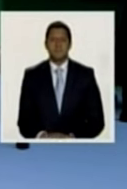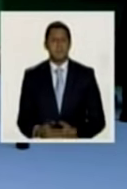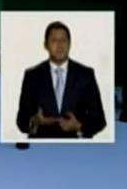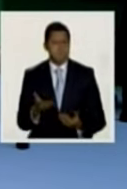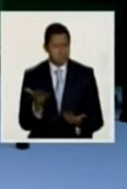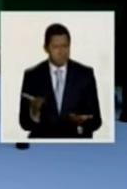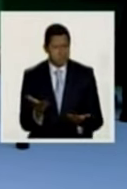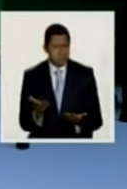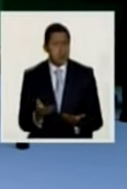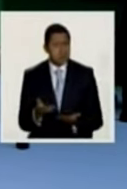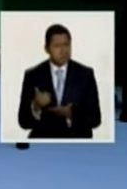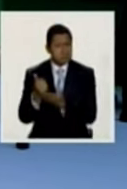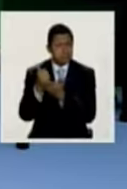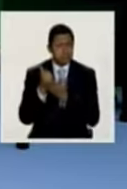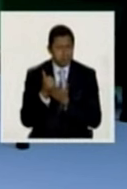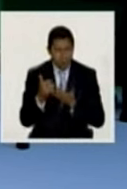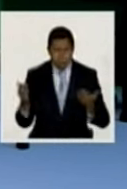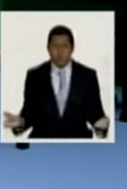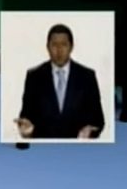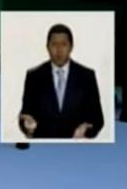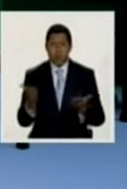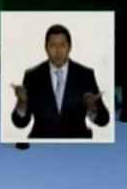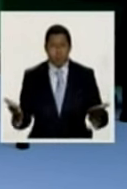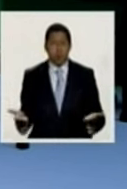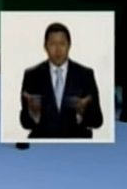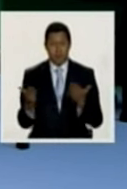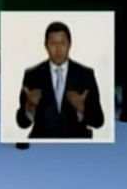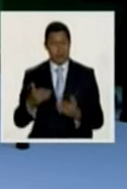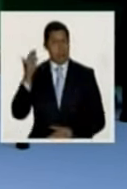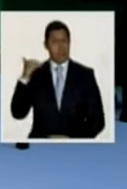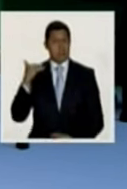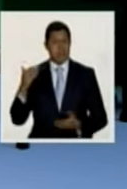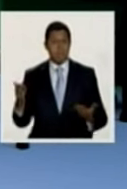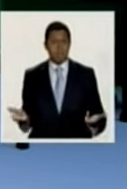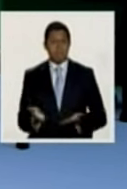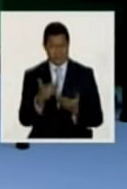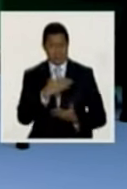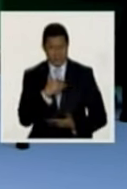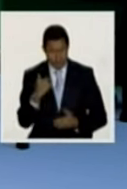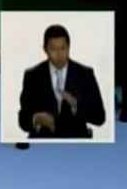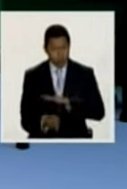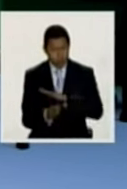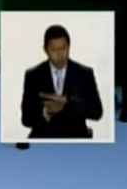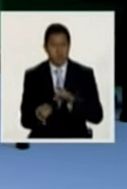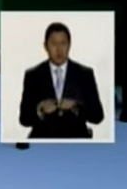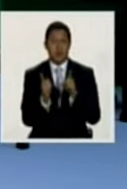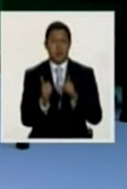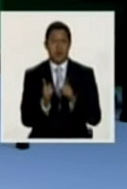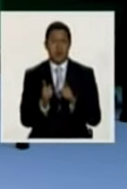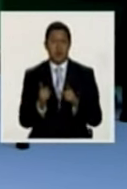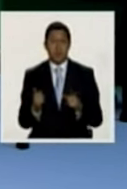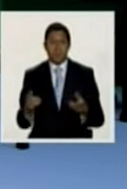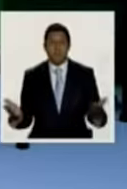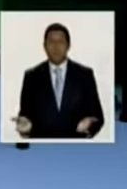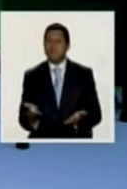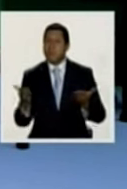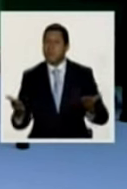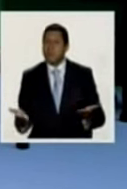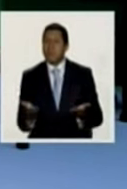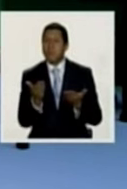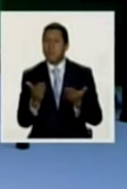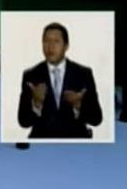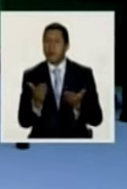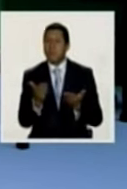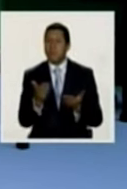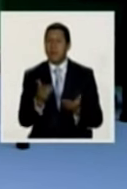Porque ha servido para promover, sirvió en su primer momento y queremos que siga haciéndolo, para promover